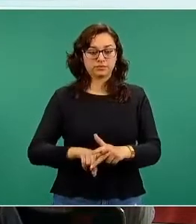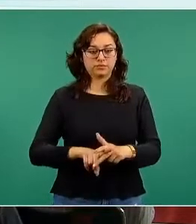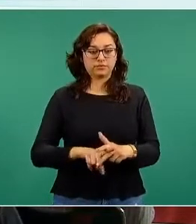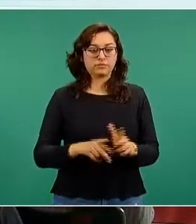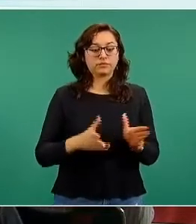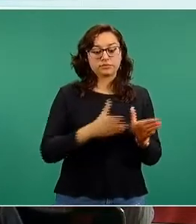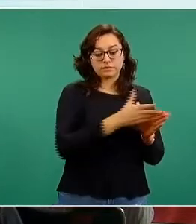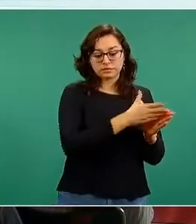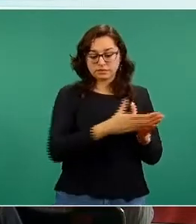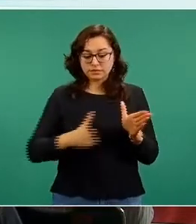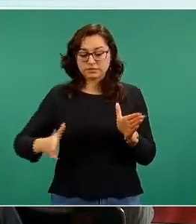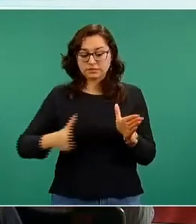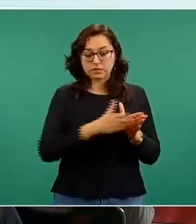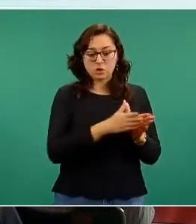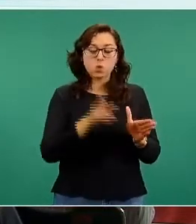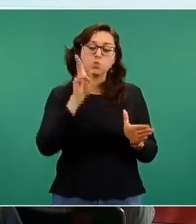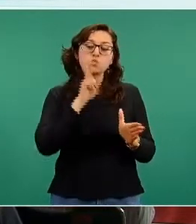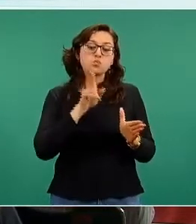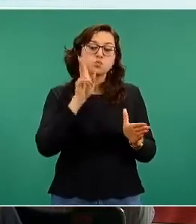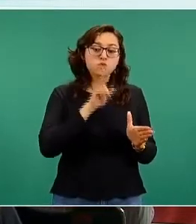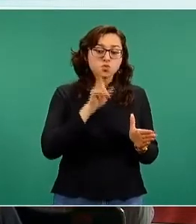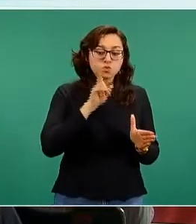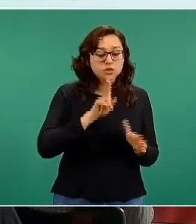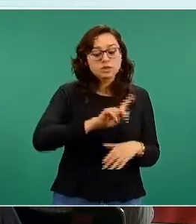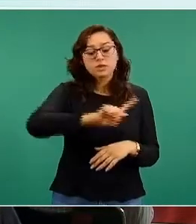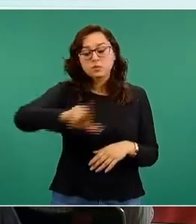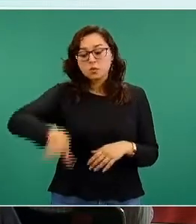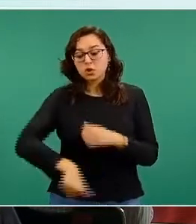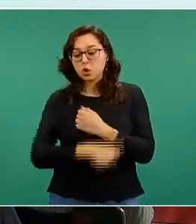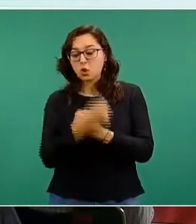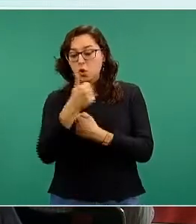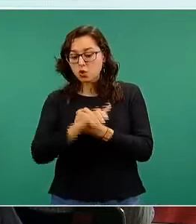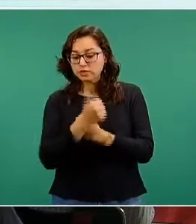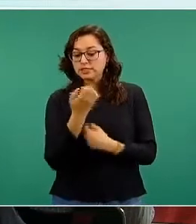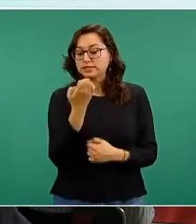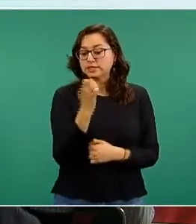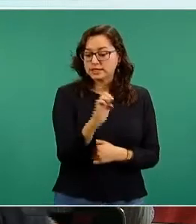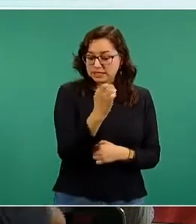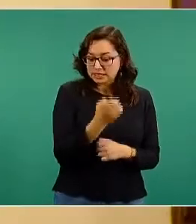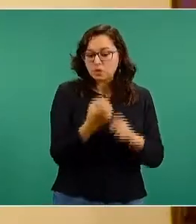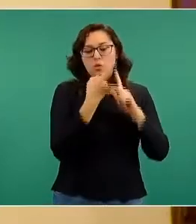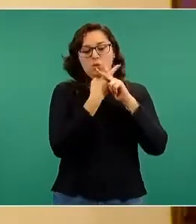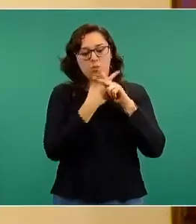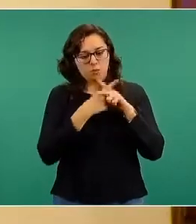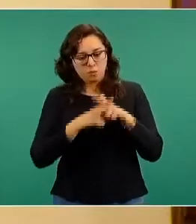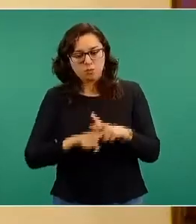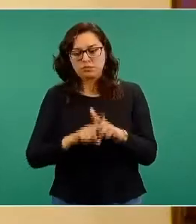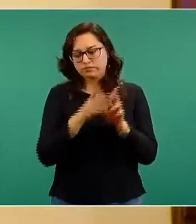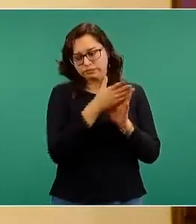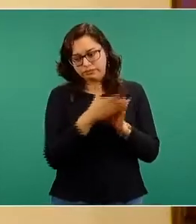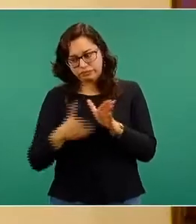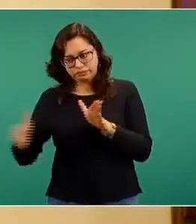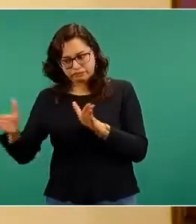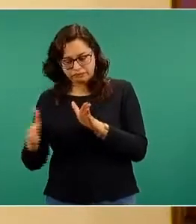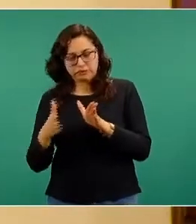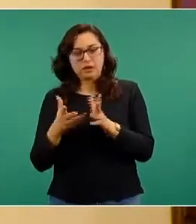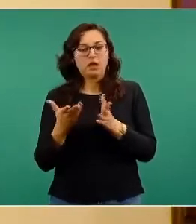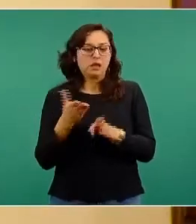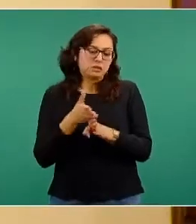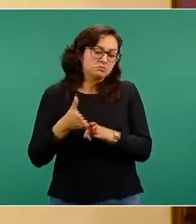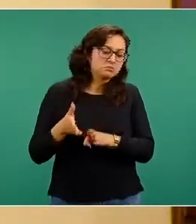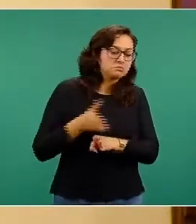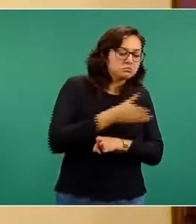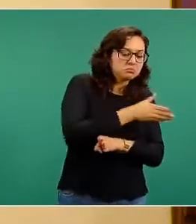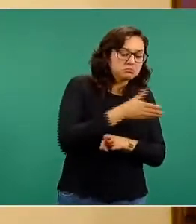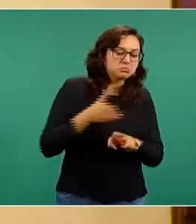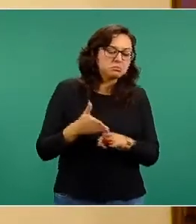de calibración hasta el 11 de enero. En esa fase de calibración se aplicaron relativamente pocas